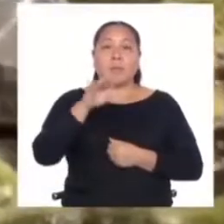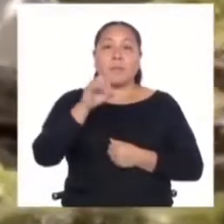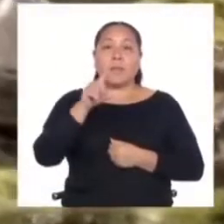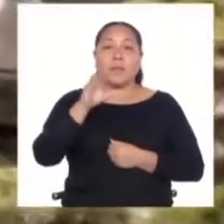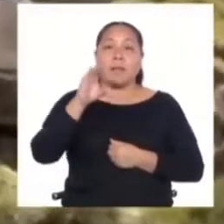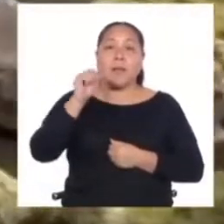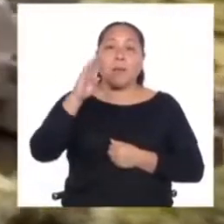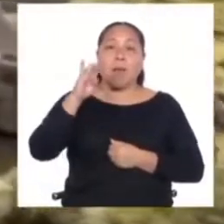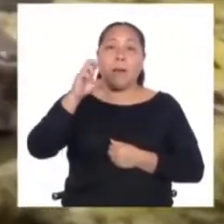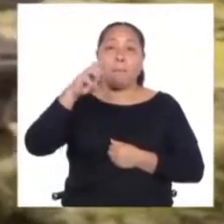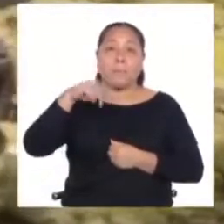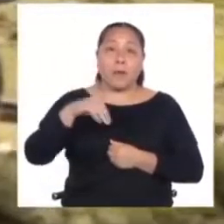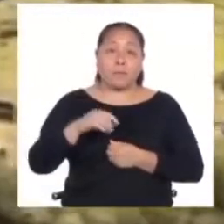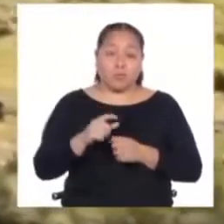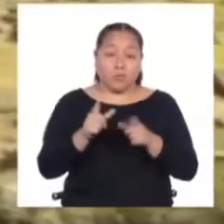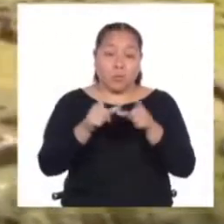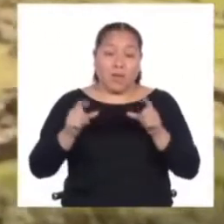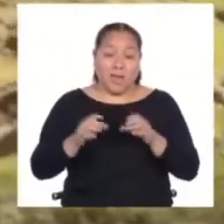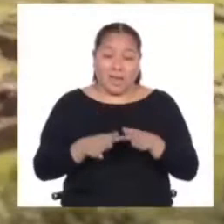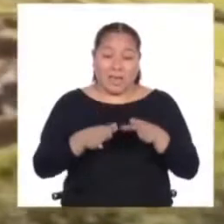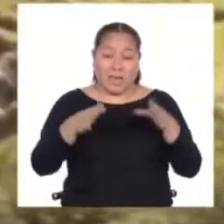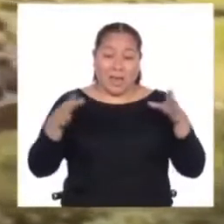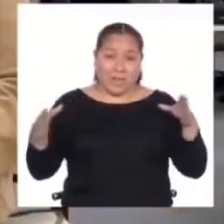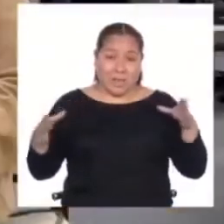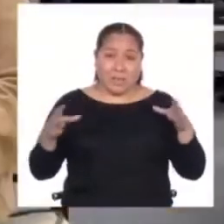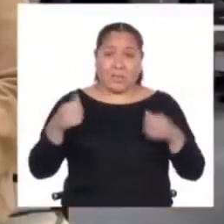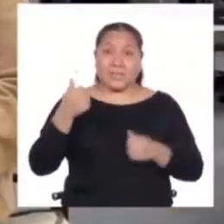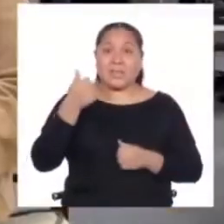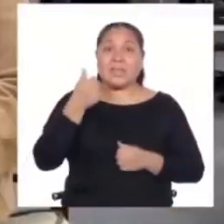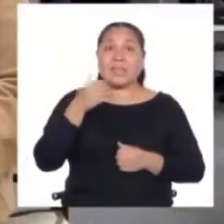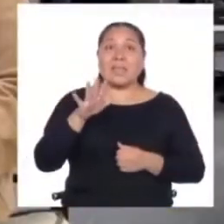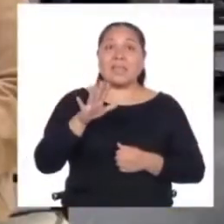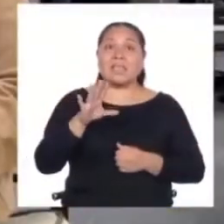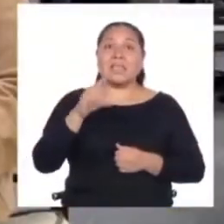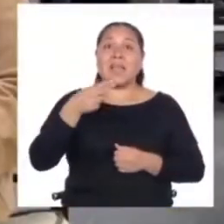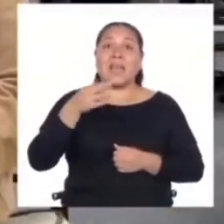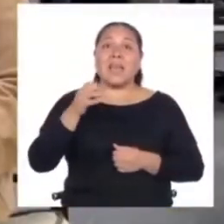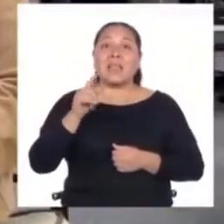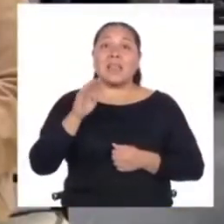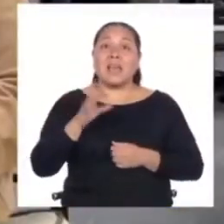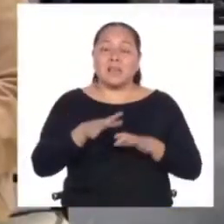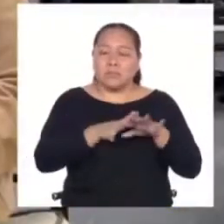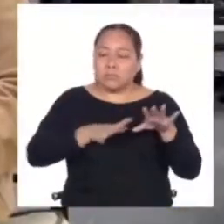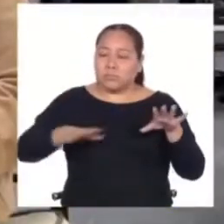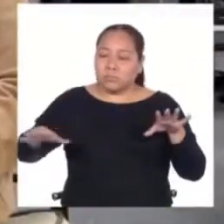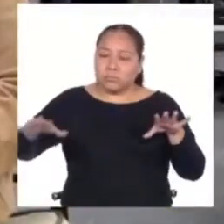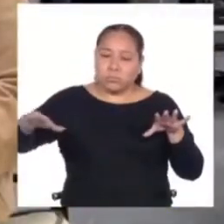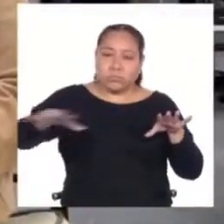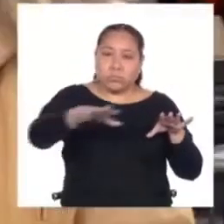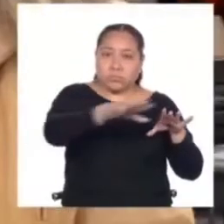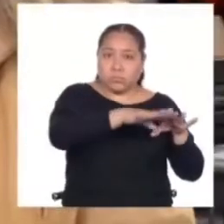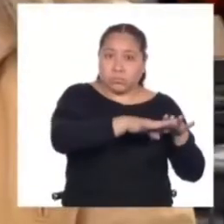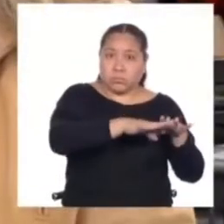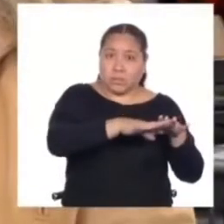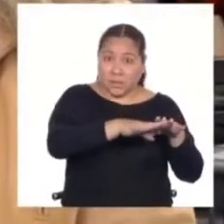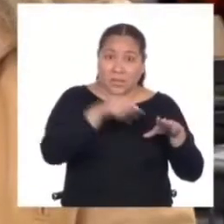Vilcabamba es una ciudad grande, estamos hablando de 15 hectáreas aproximadamente que están cubiertas por la